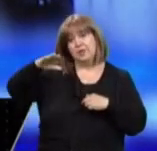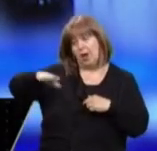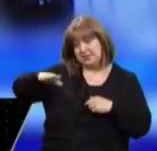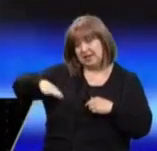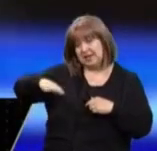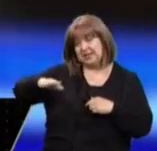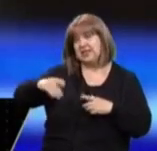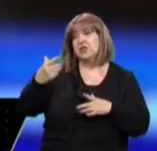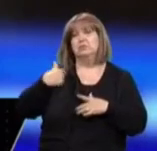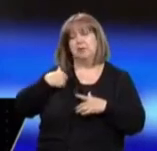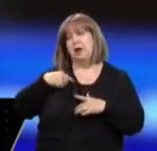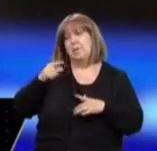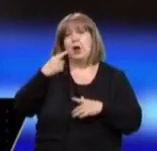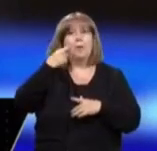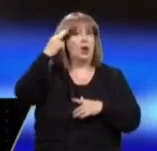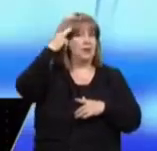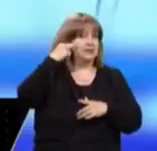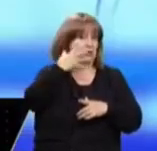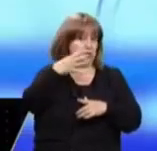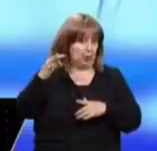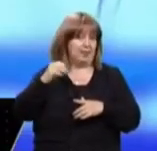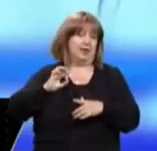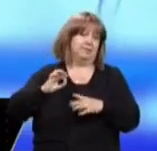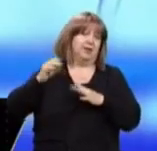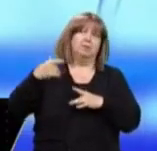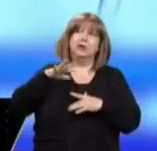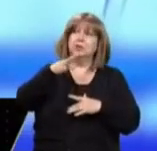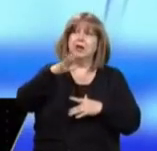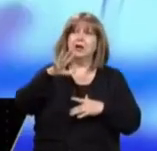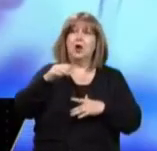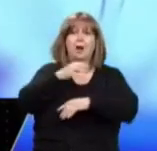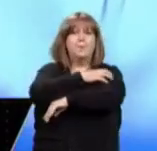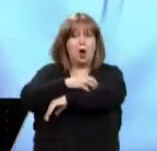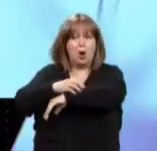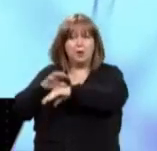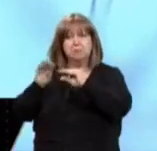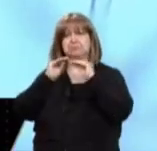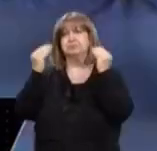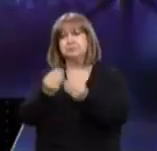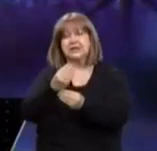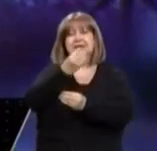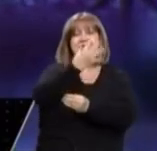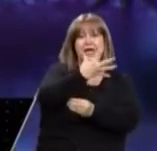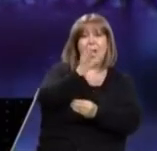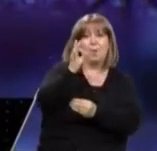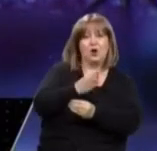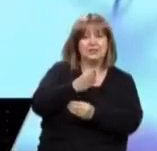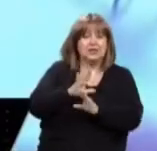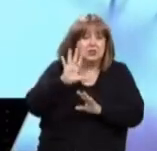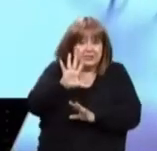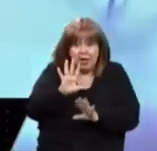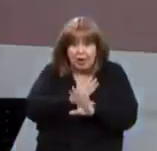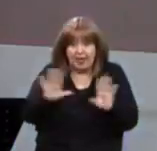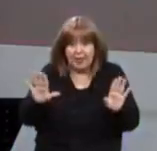salió de la secundaria en los años 50, y tenían algo de 5% de pobreza, hoy estamos en el 52%,